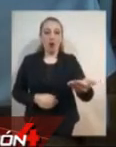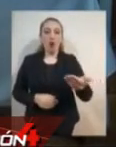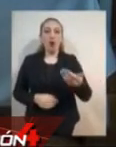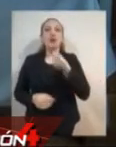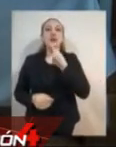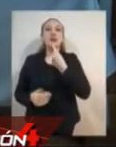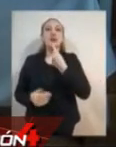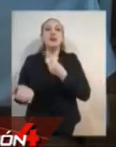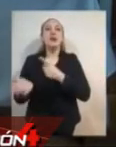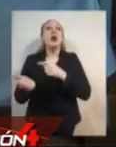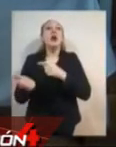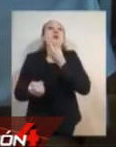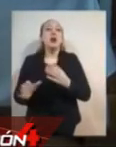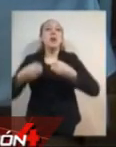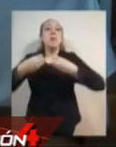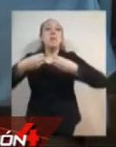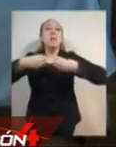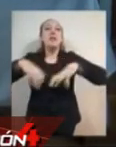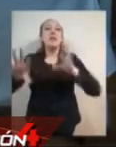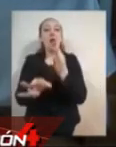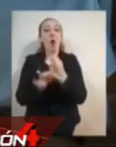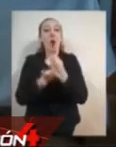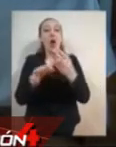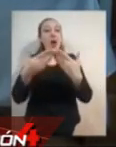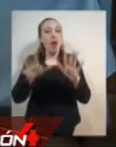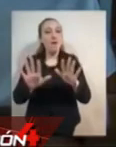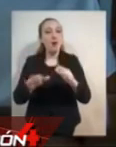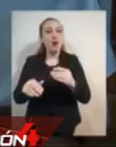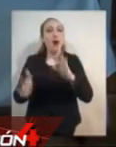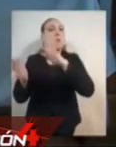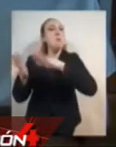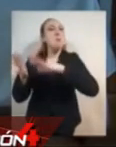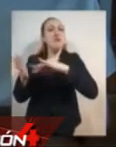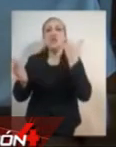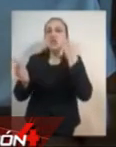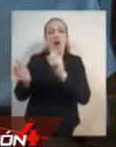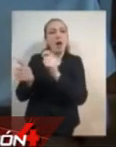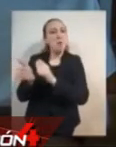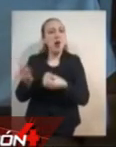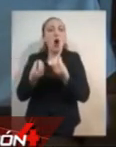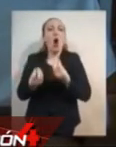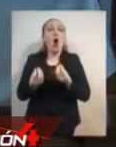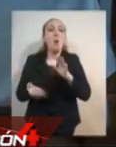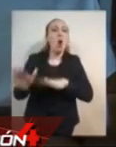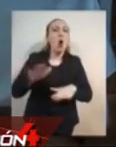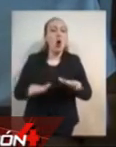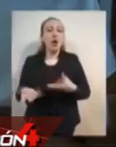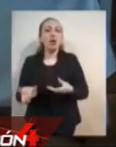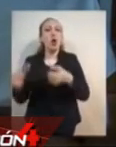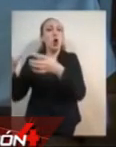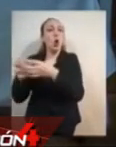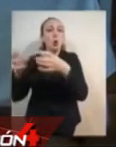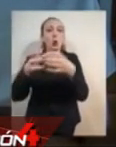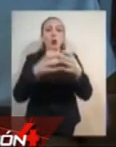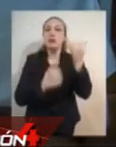inicio de clases, que ya hay una planificación muy específica, sabemos qué grupos, ya se los